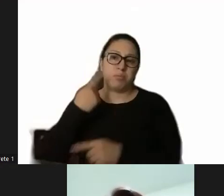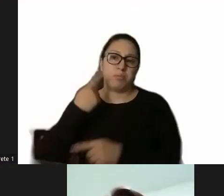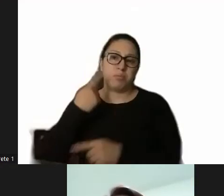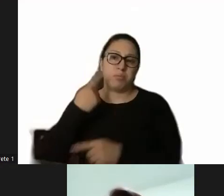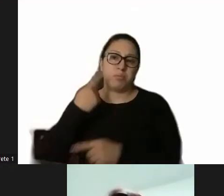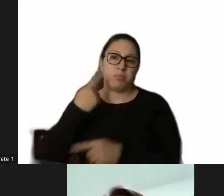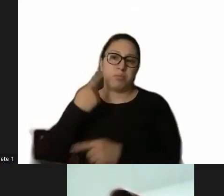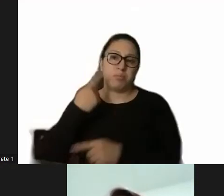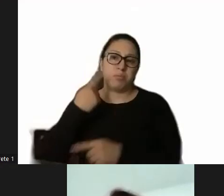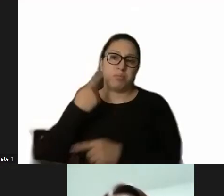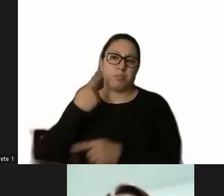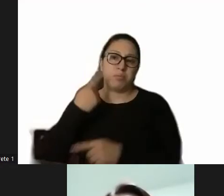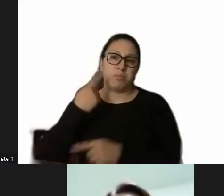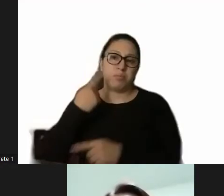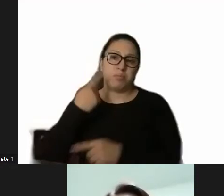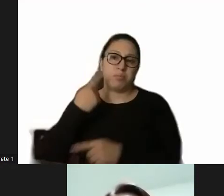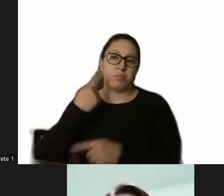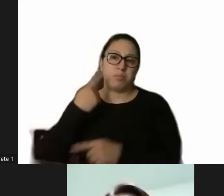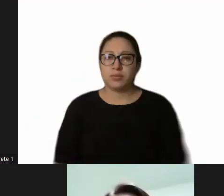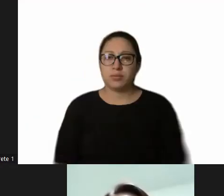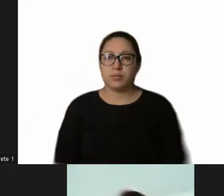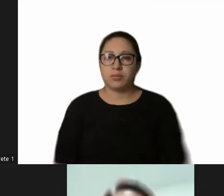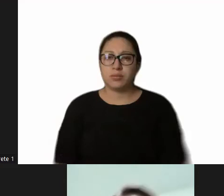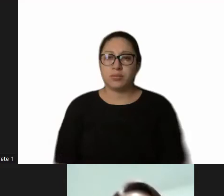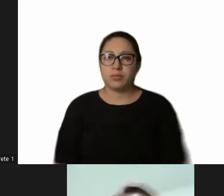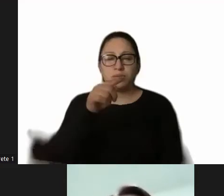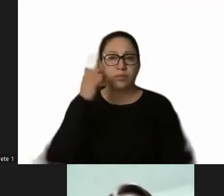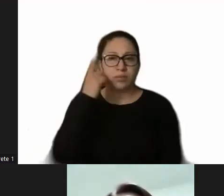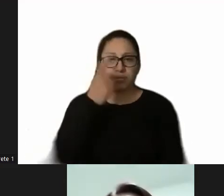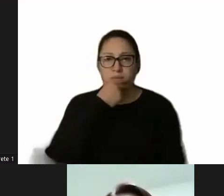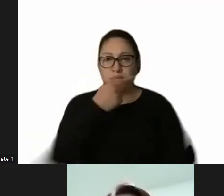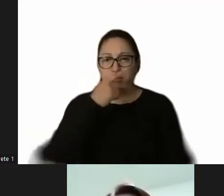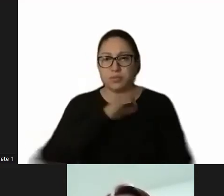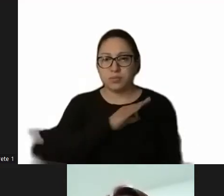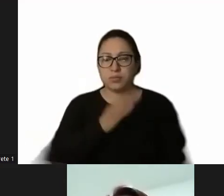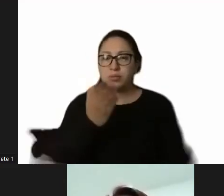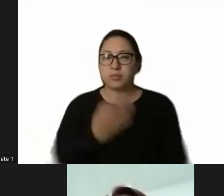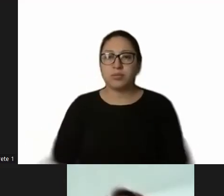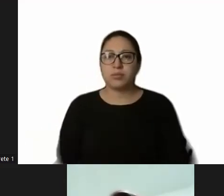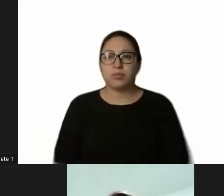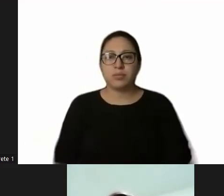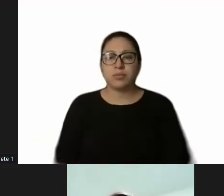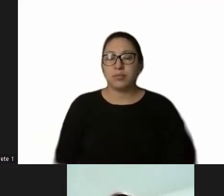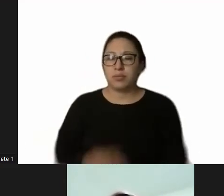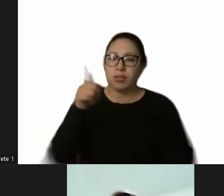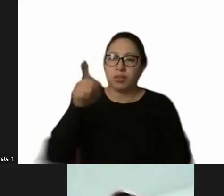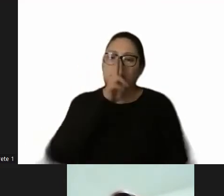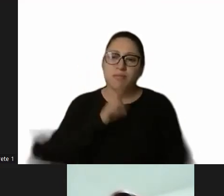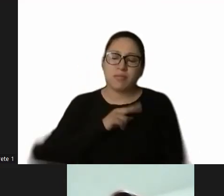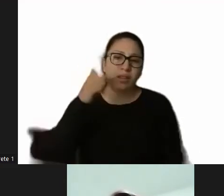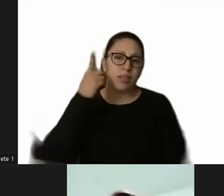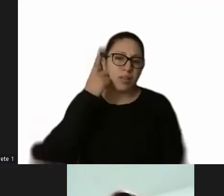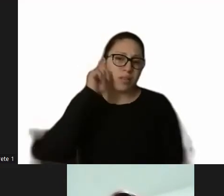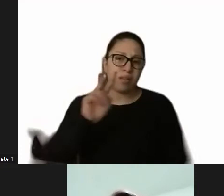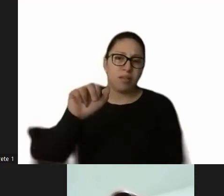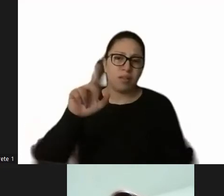permite. Adelante, diputado Rubio. Usando el argumento de la diputada Valeria, y toda vez que es su iniciativa, pues a lo mejor ella